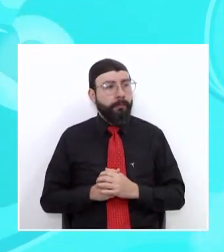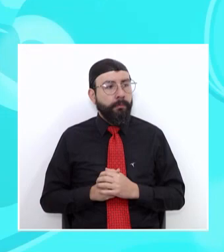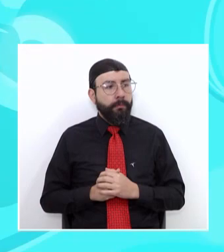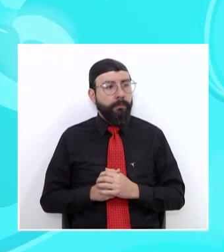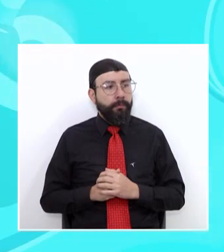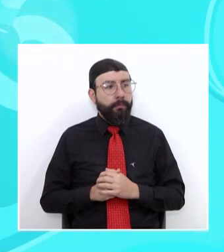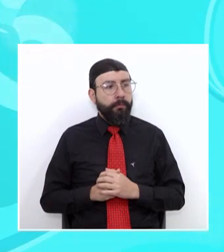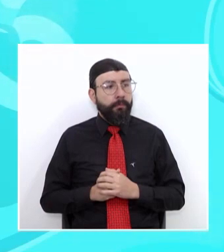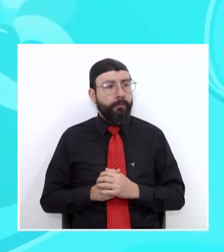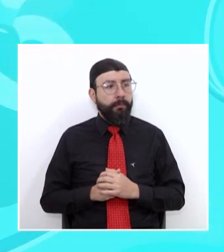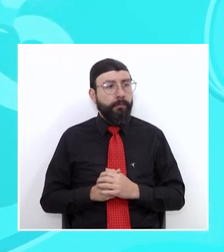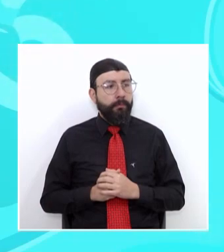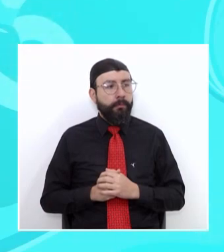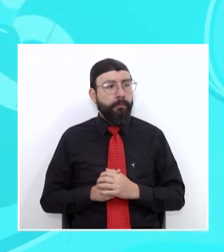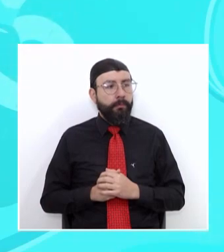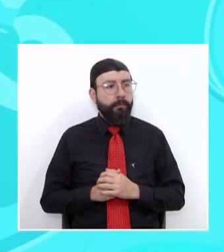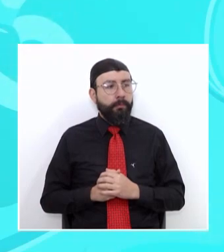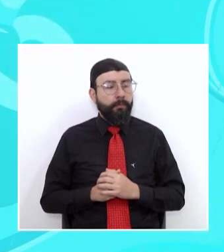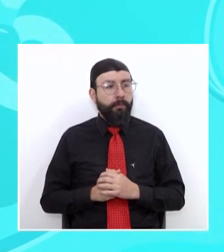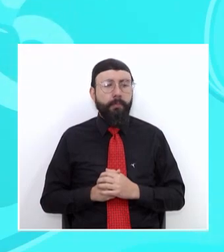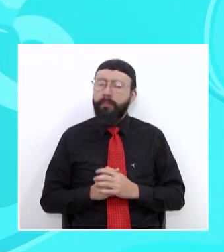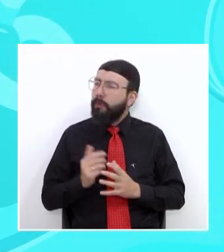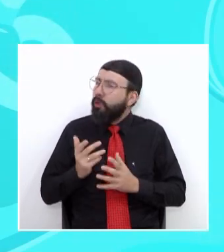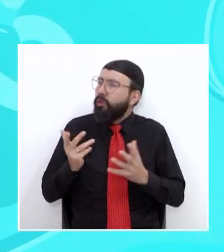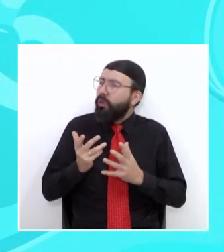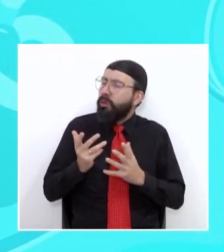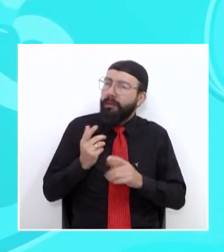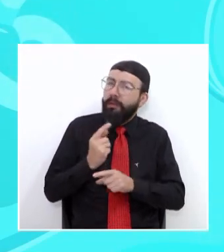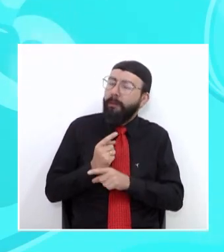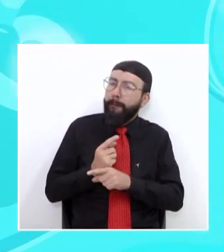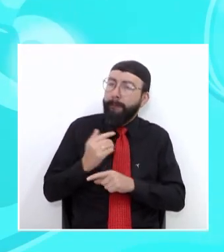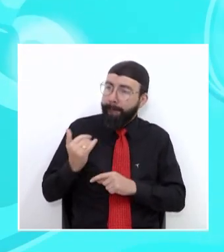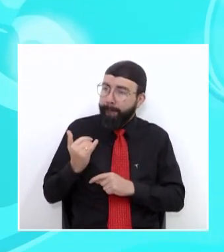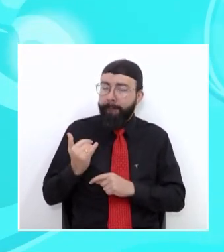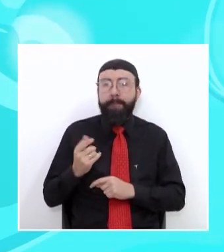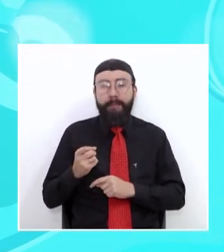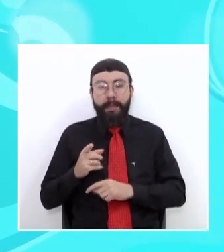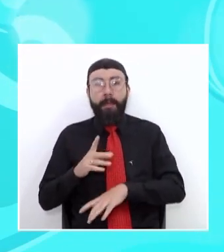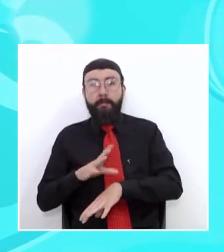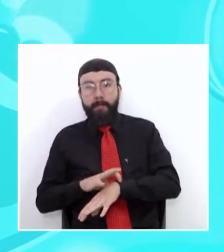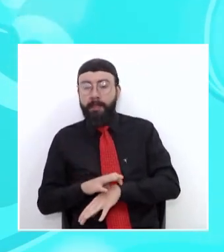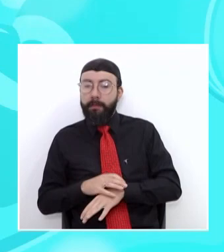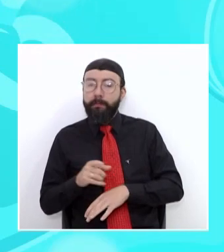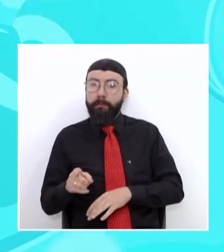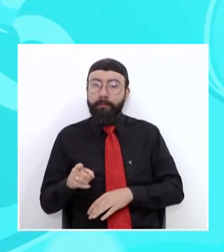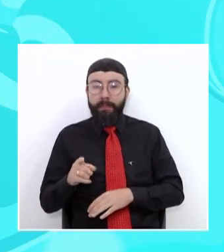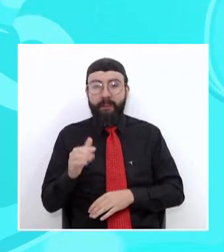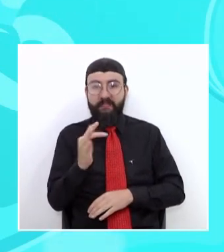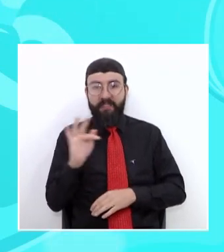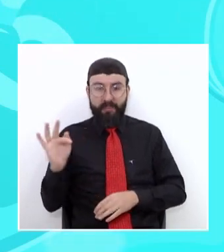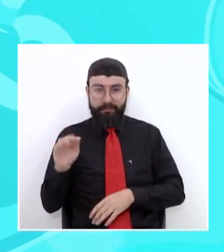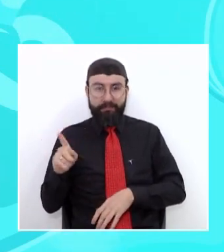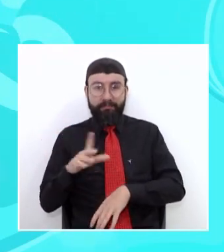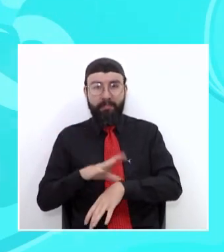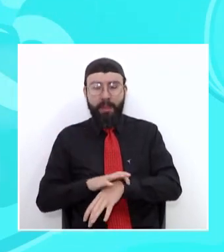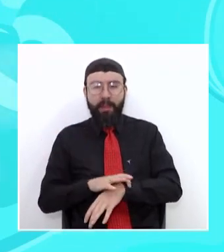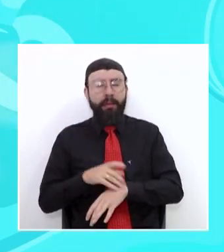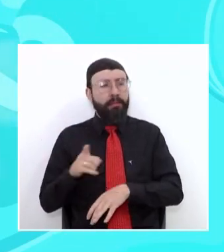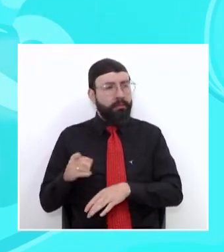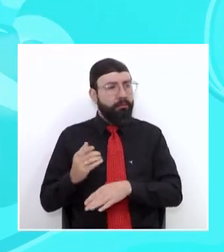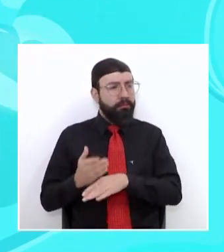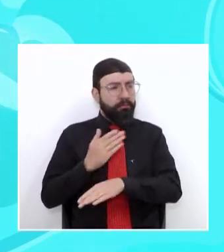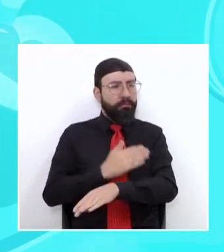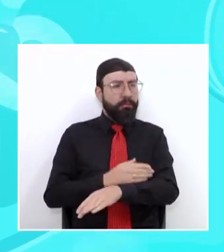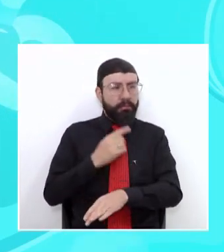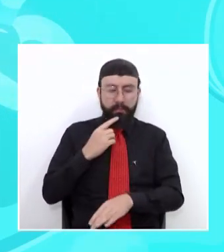Andrés Felipe? Son unos punticos que describen desde la medicina del doctor Paul Noyer, de los que habla que